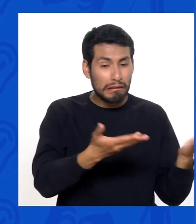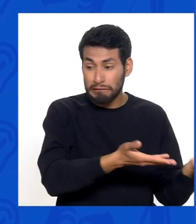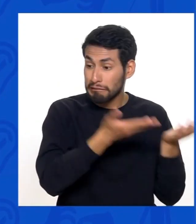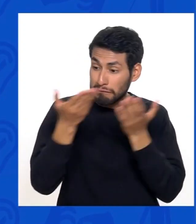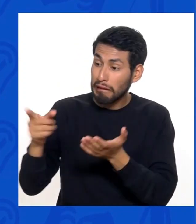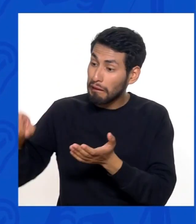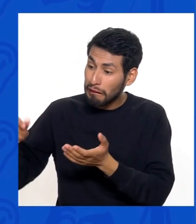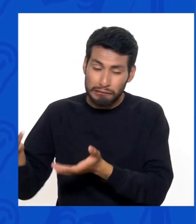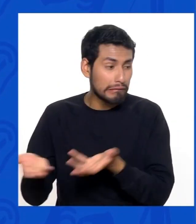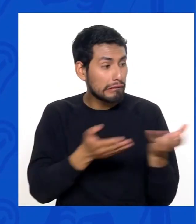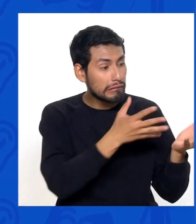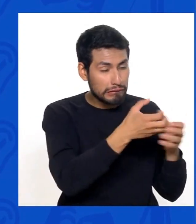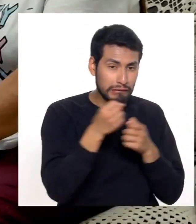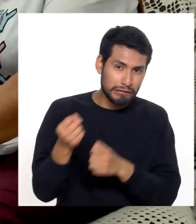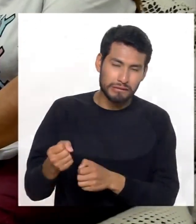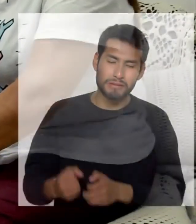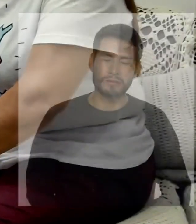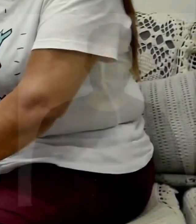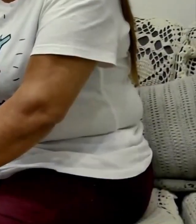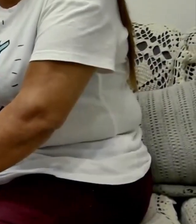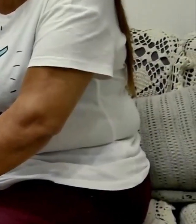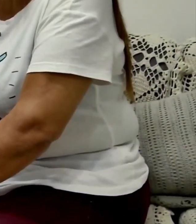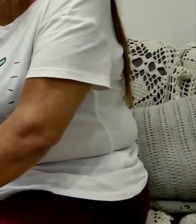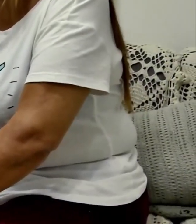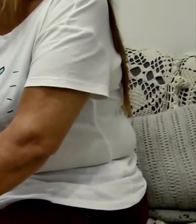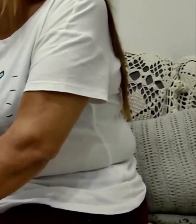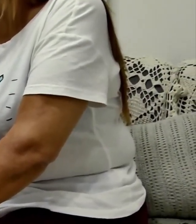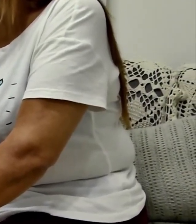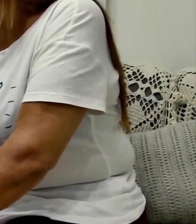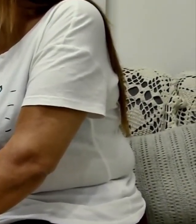conseguir las cosas que los médicos me pedían.